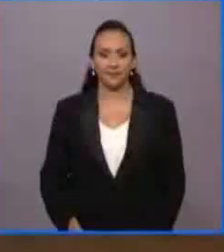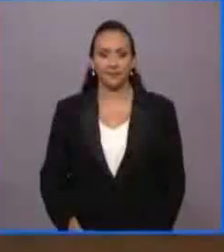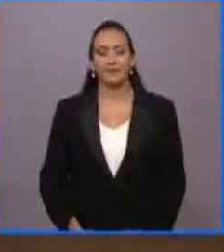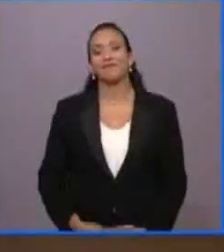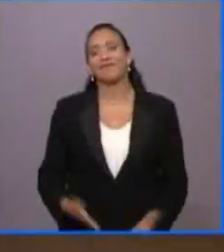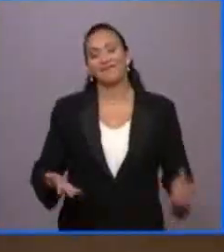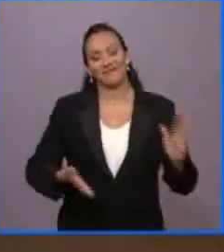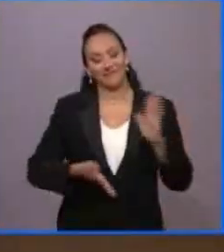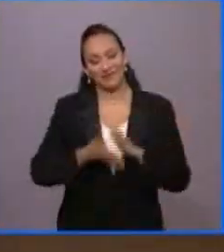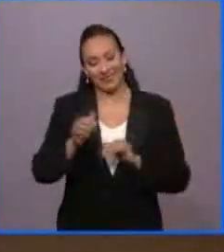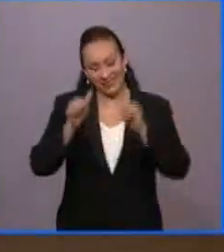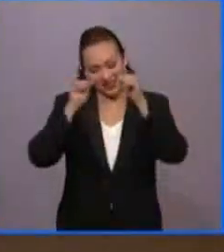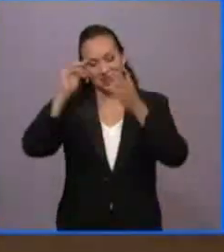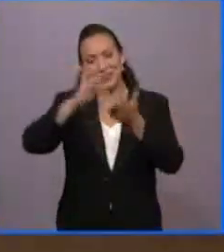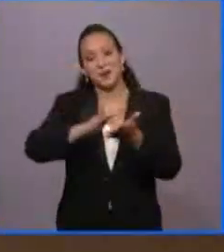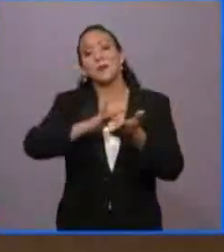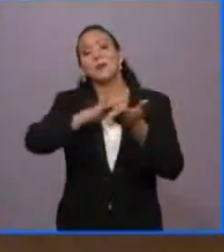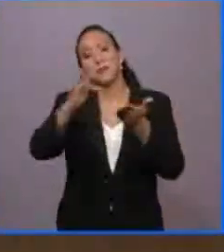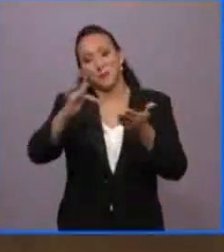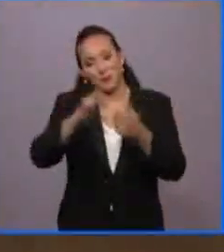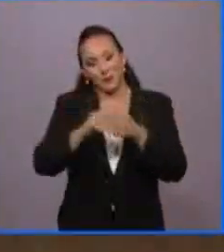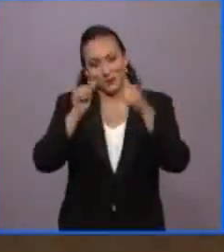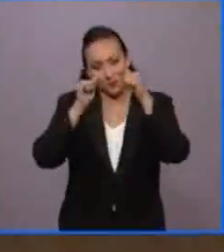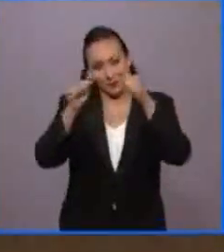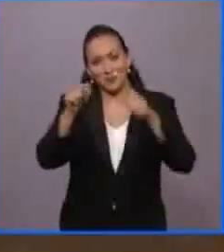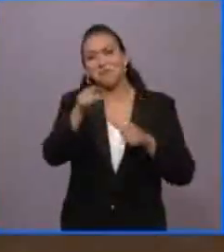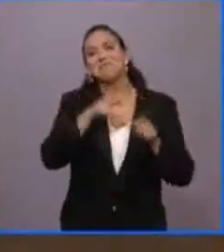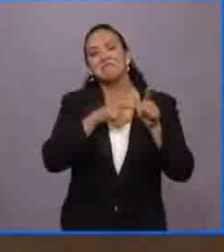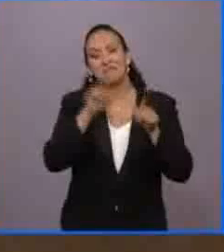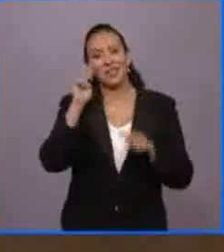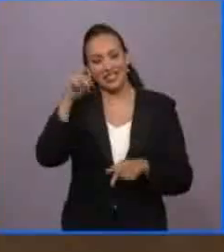Y ya nos vamos, como siempre, muchas gracias por haber estado con nosotros,